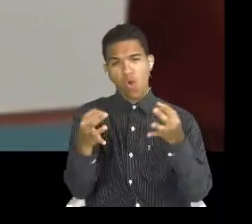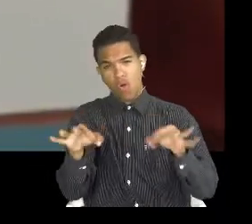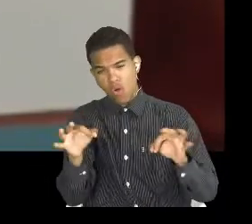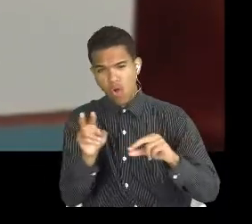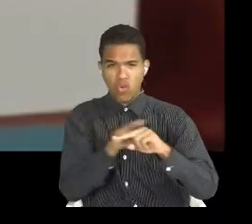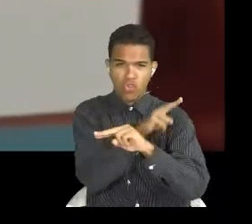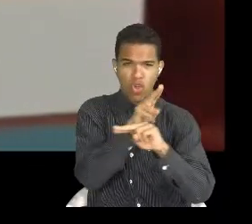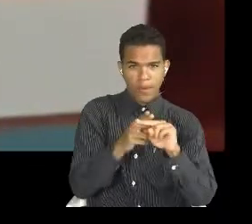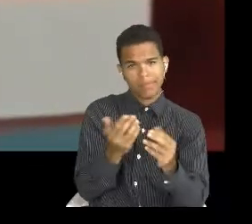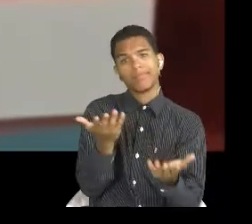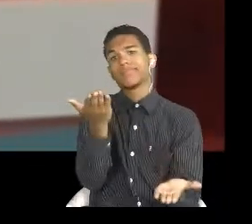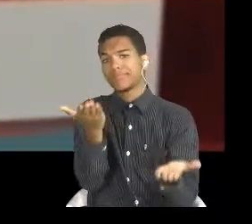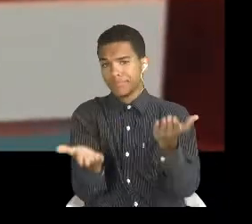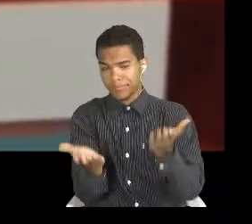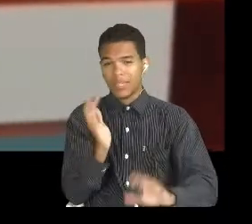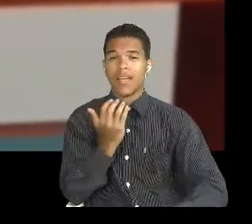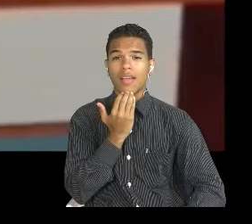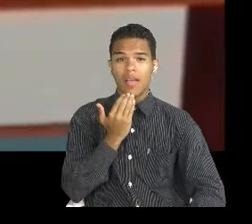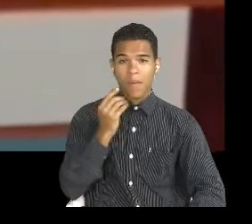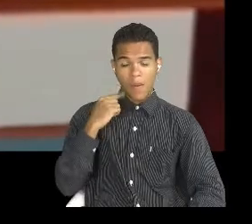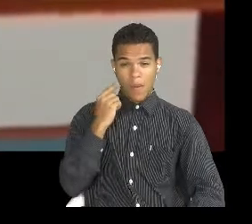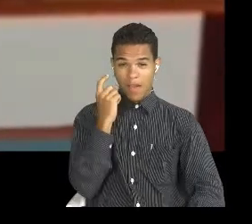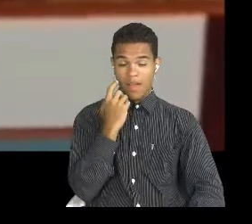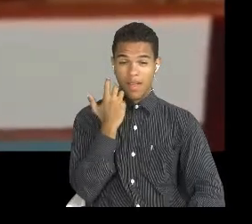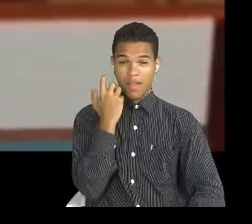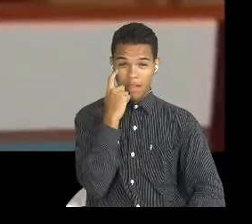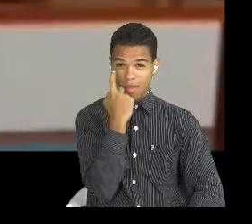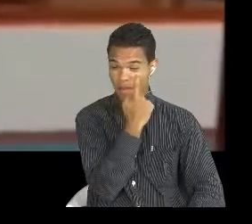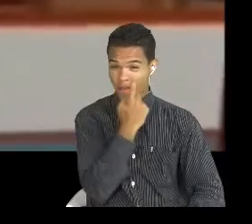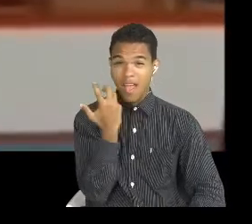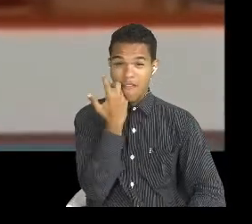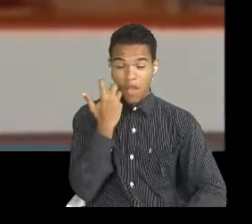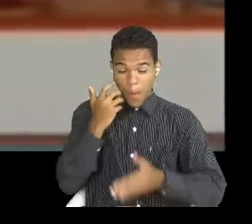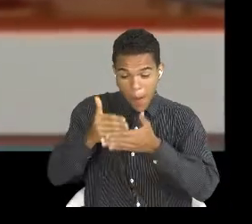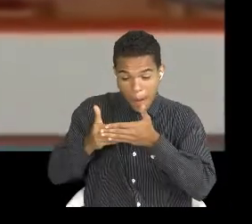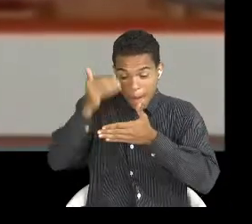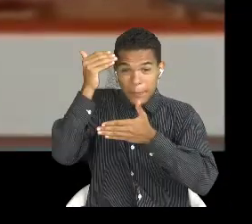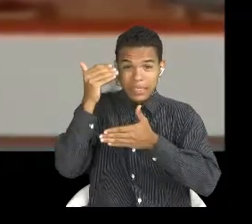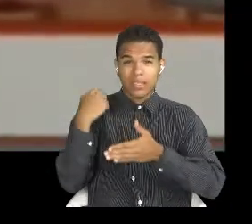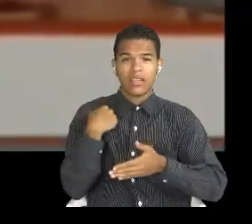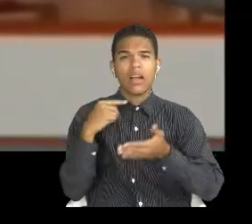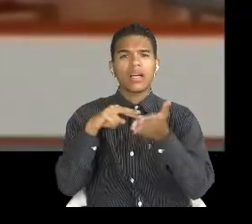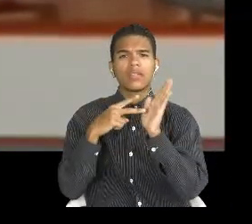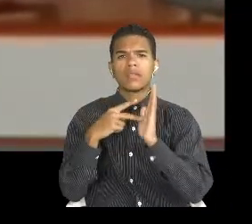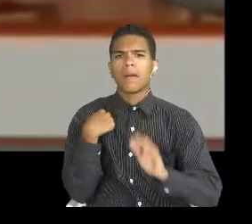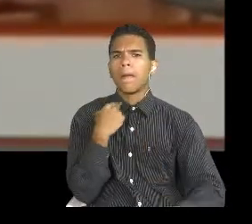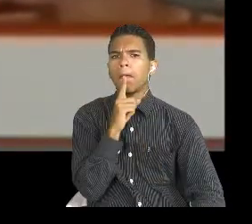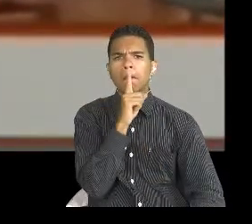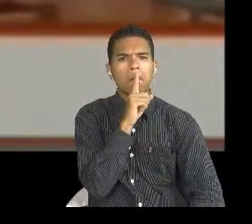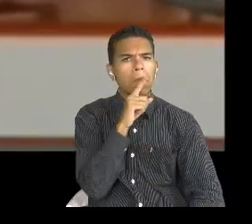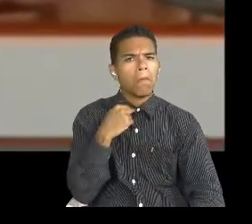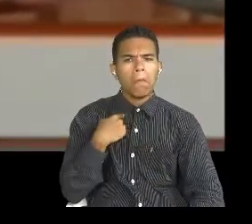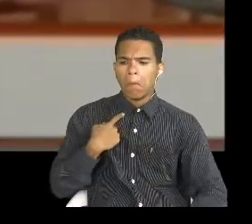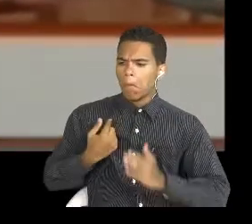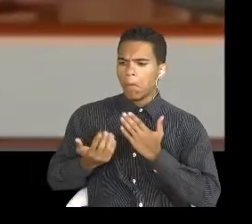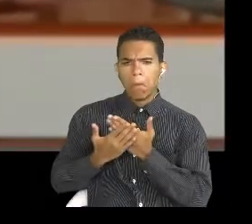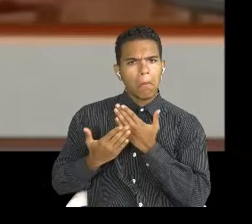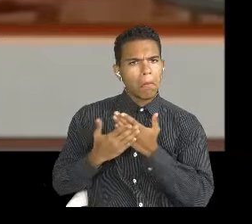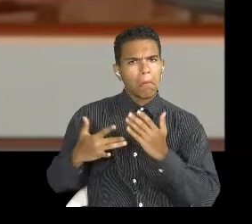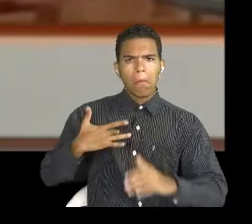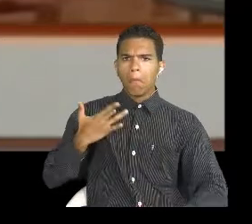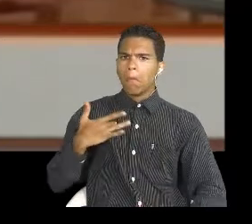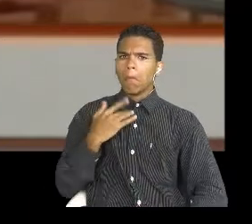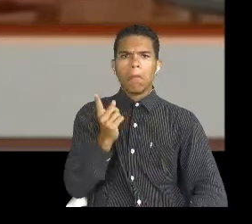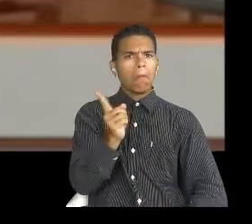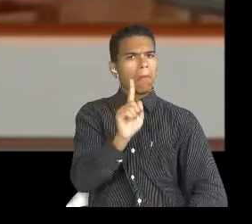al principio o al inicio de la enfermedad es casi silencioso, casi que se convierte en una obligación todas las personas, especialmente